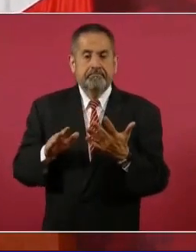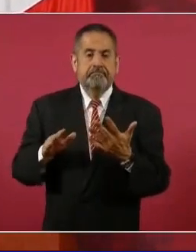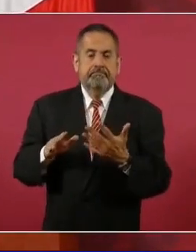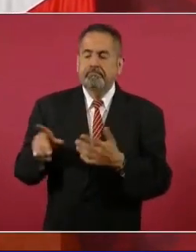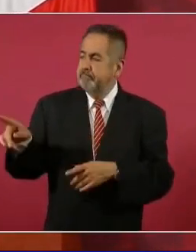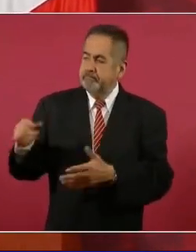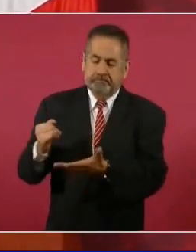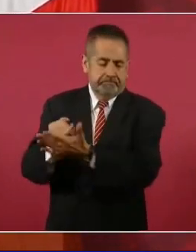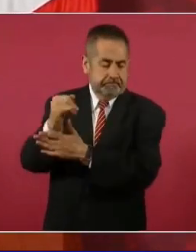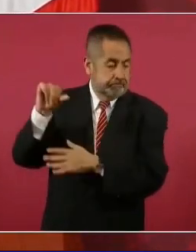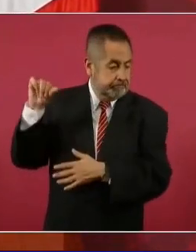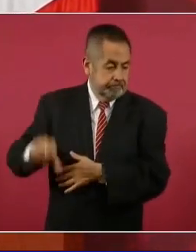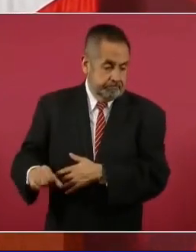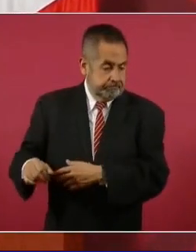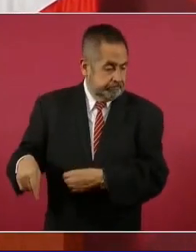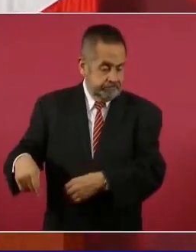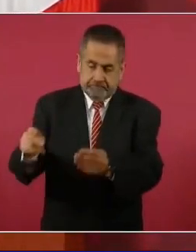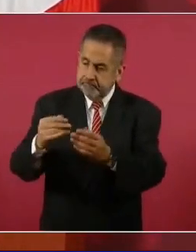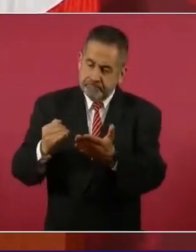ya,